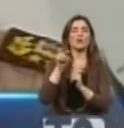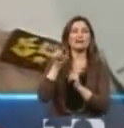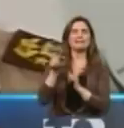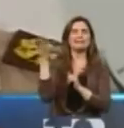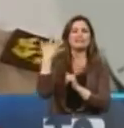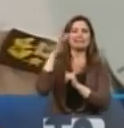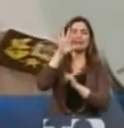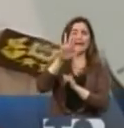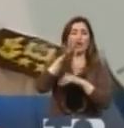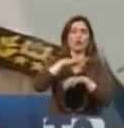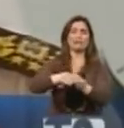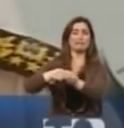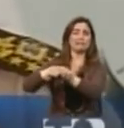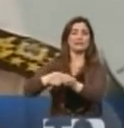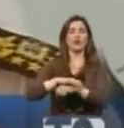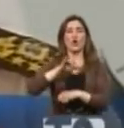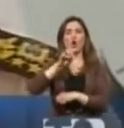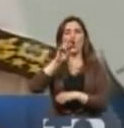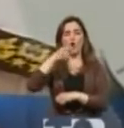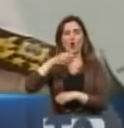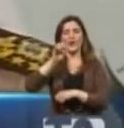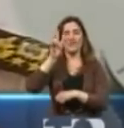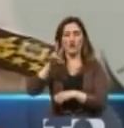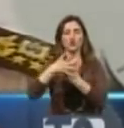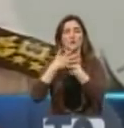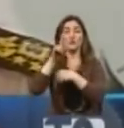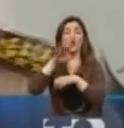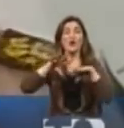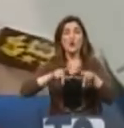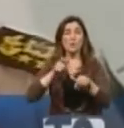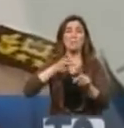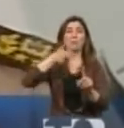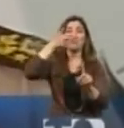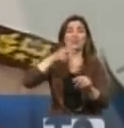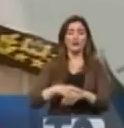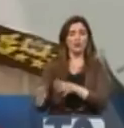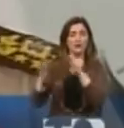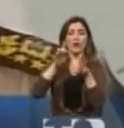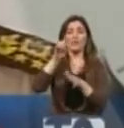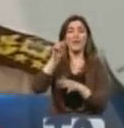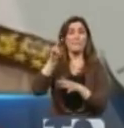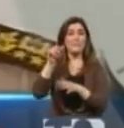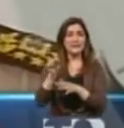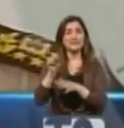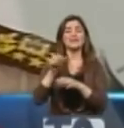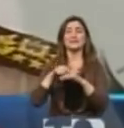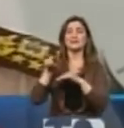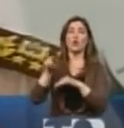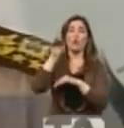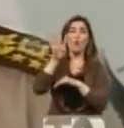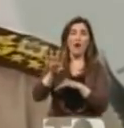anteriores. Jorge Alberto CL tiene 2 detenciones, la una por robo y la otra por muerte. Davis Merlin RS, que